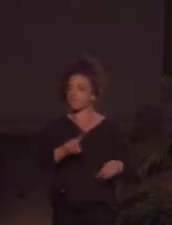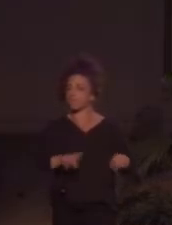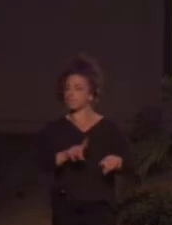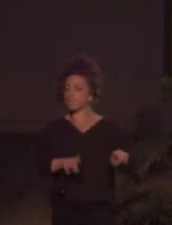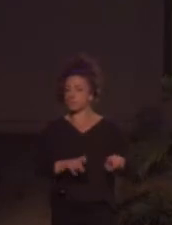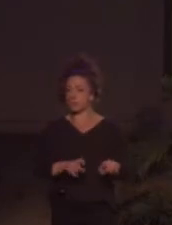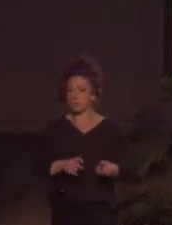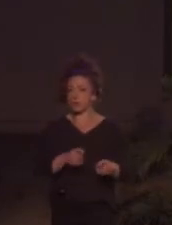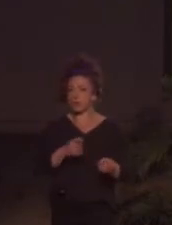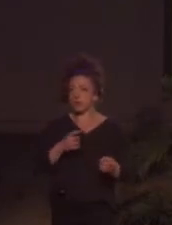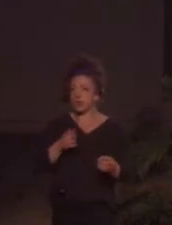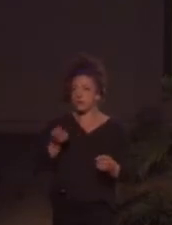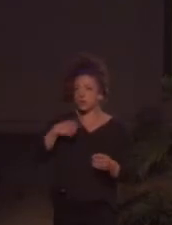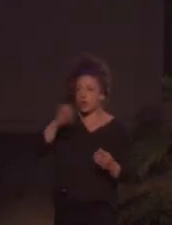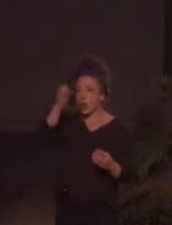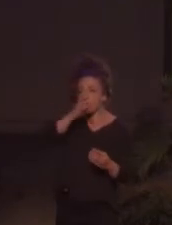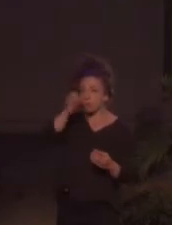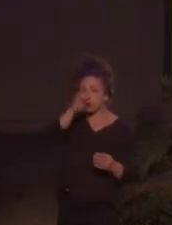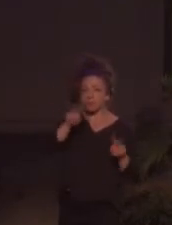hauek,